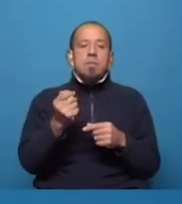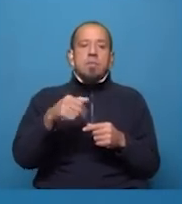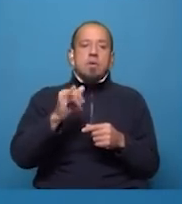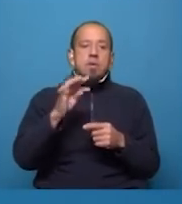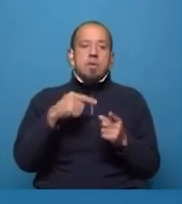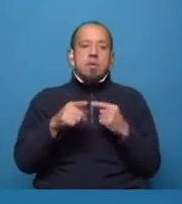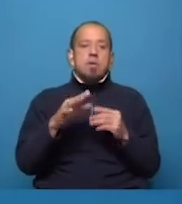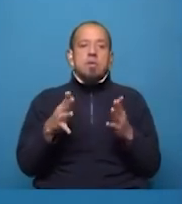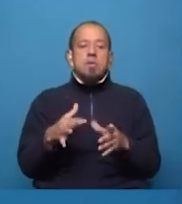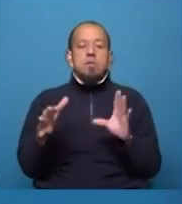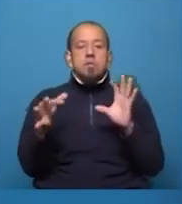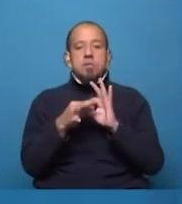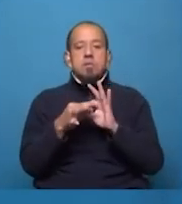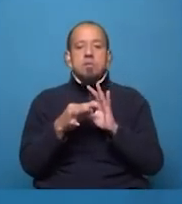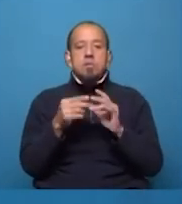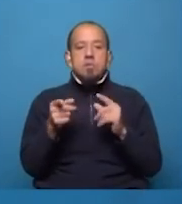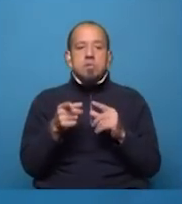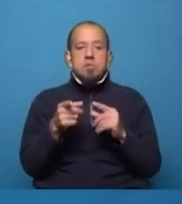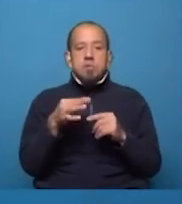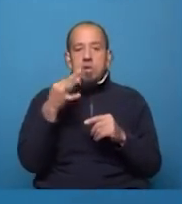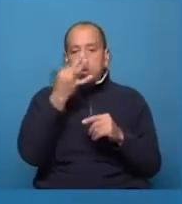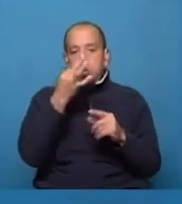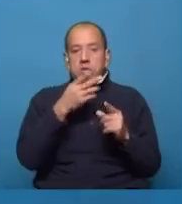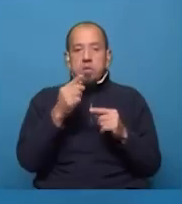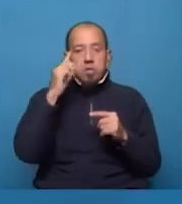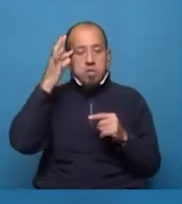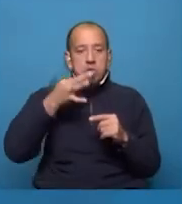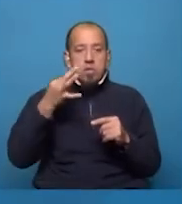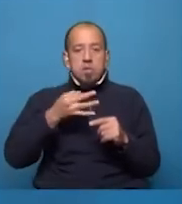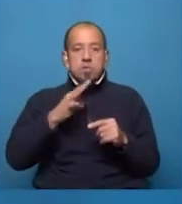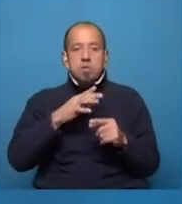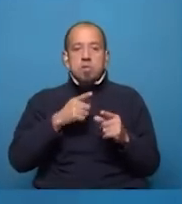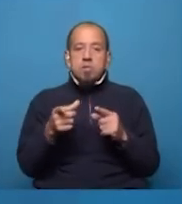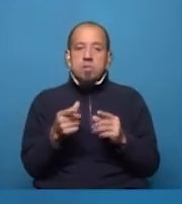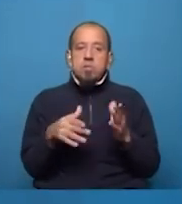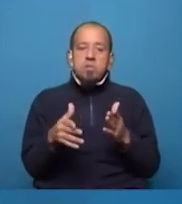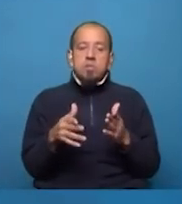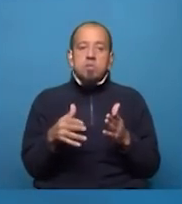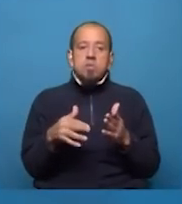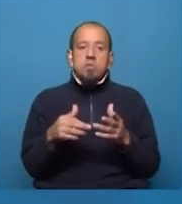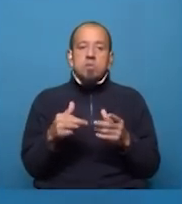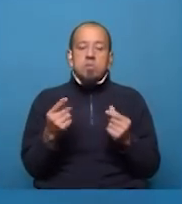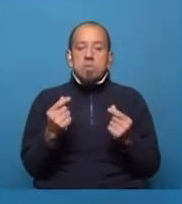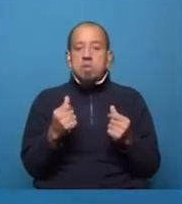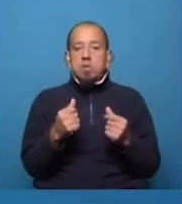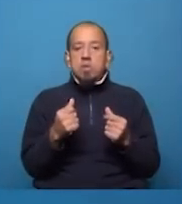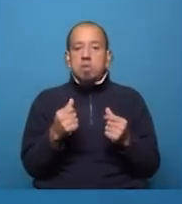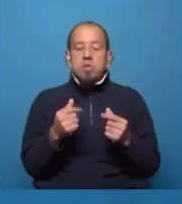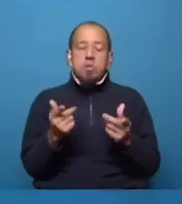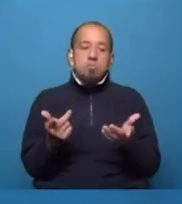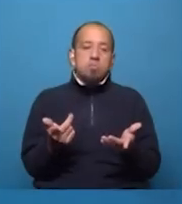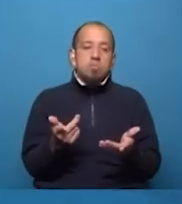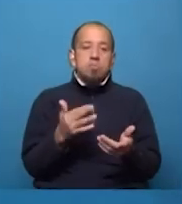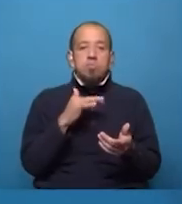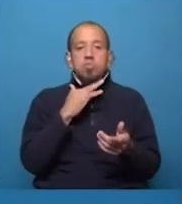era vinculado al narcotráfico de la droga en realidad acá teníamos una estructura de lavado que se